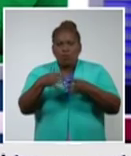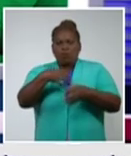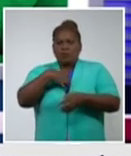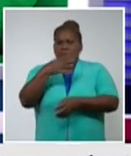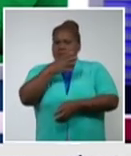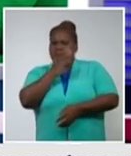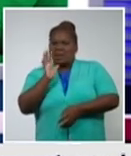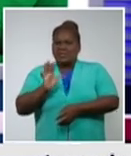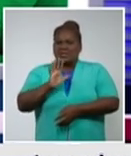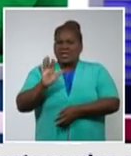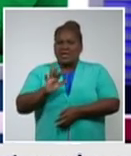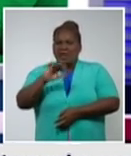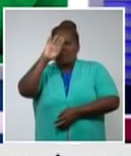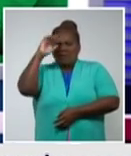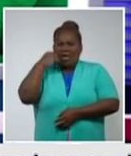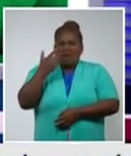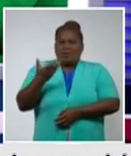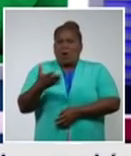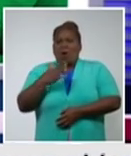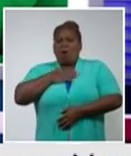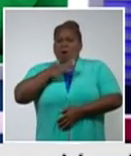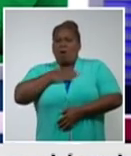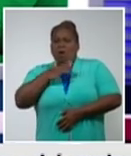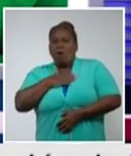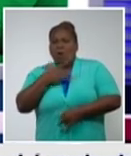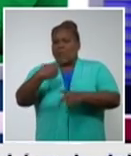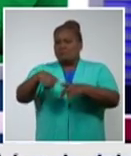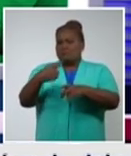Esa es la razón por la que se utiliza en nuestros